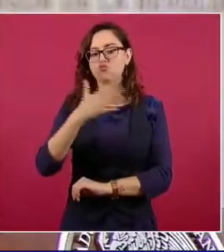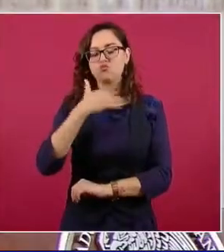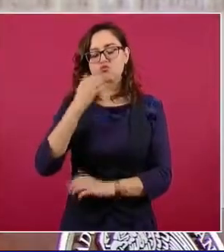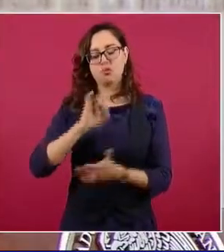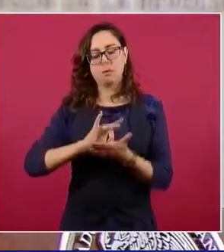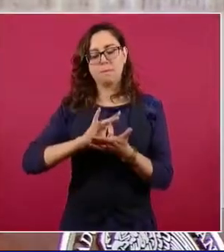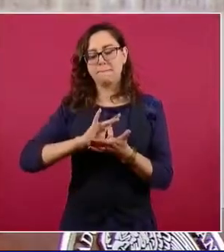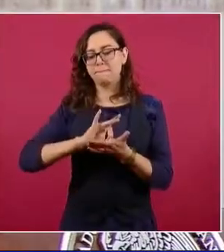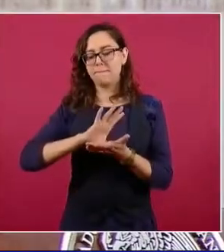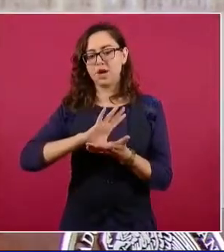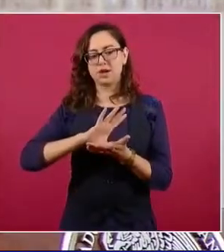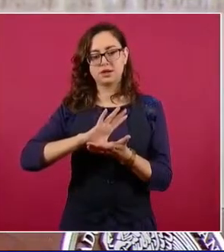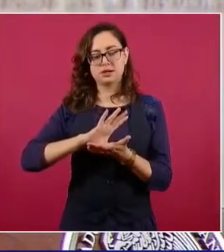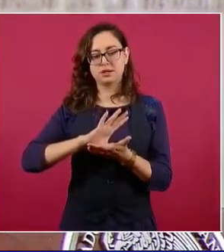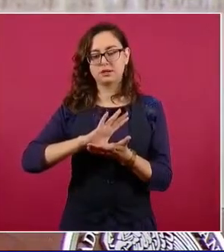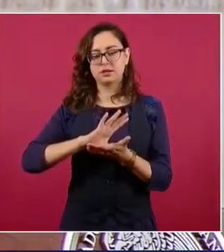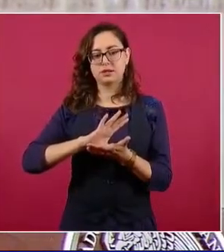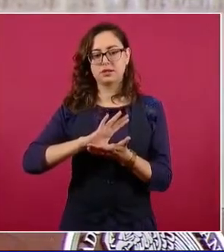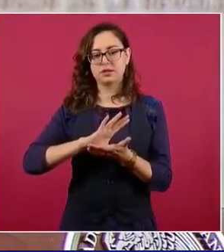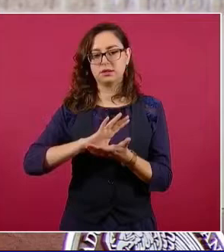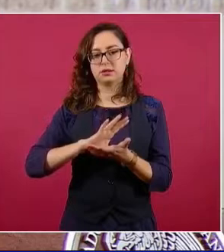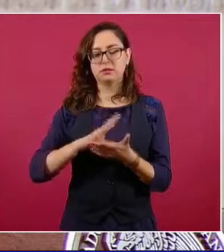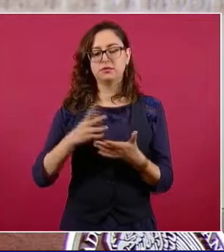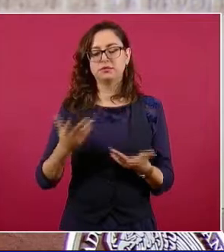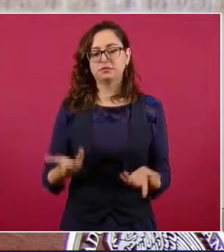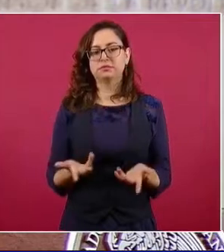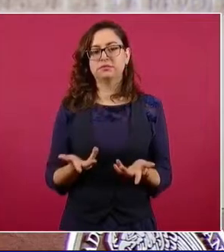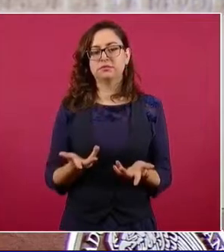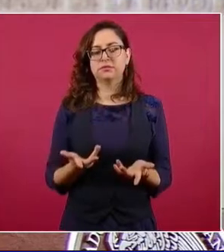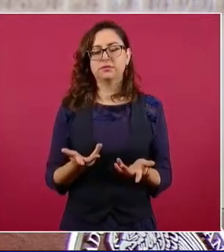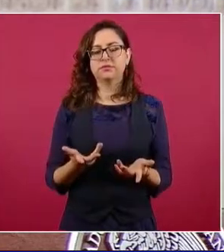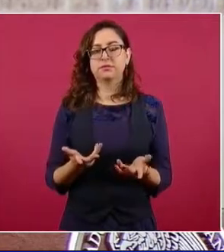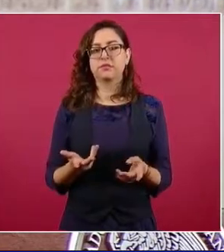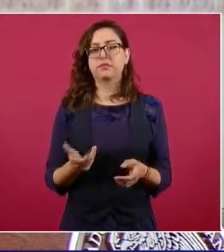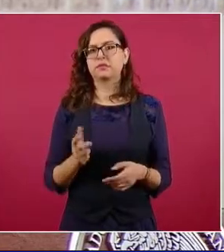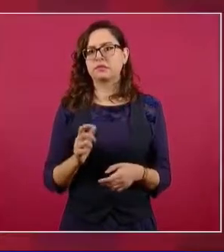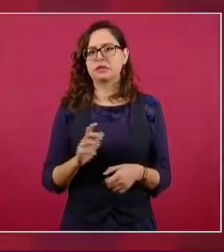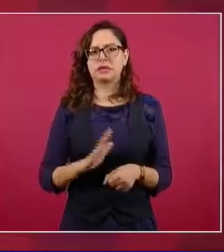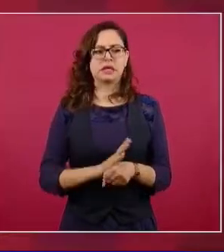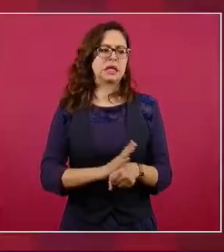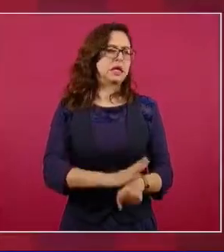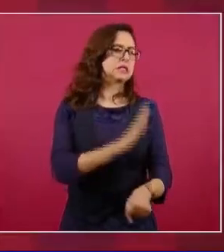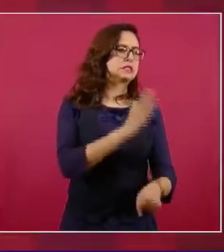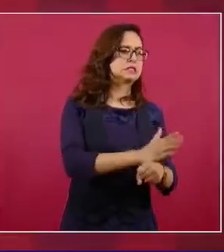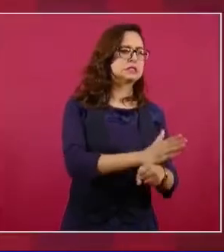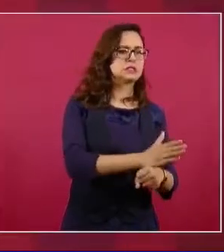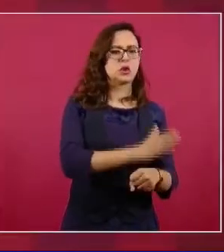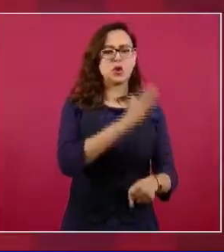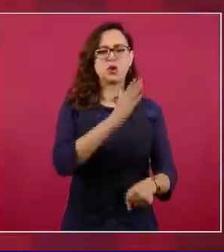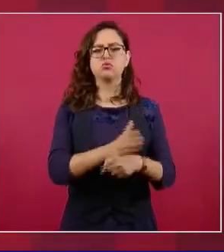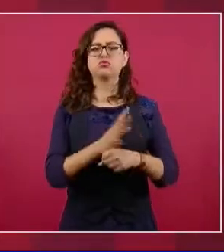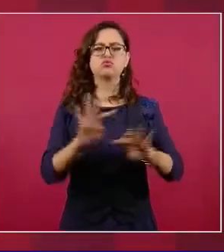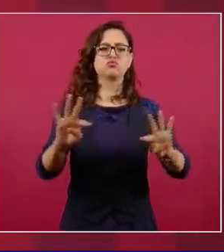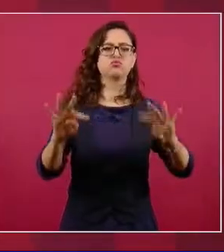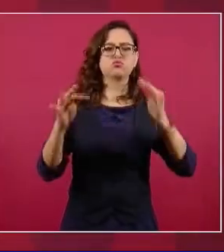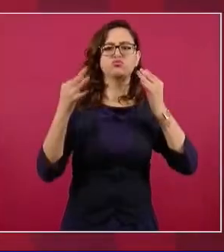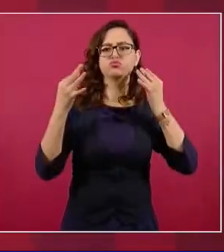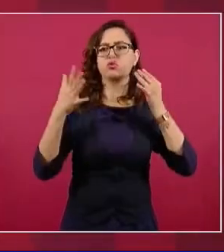no optar solo por lo espectacular, como era la